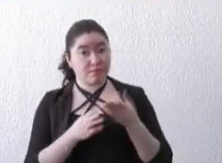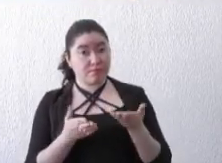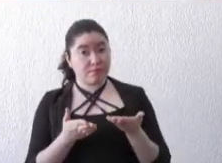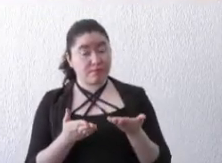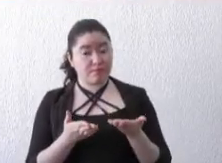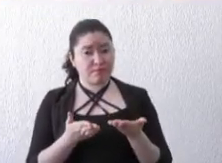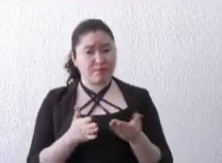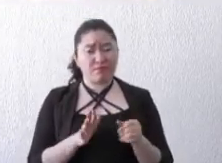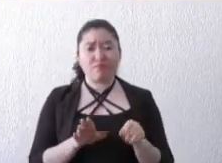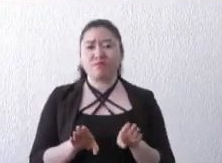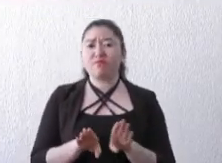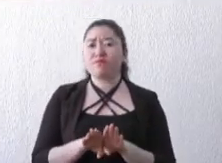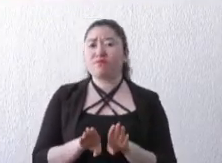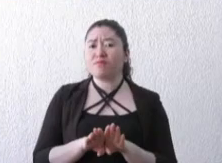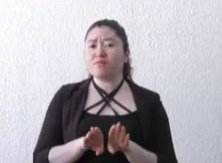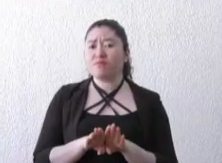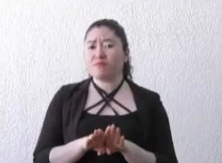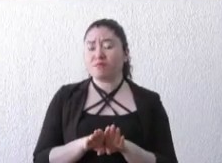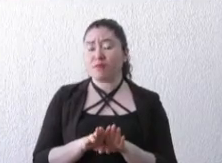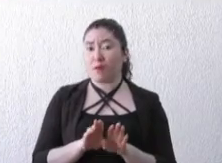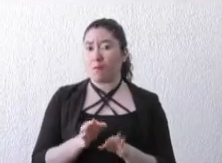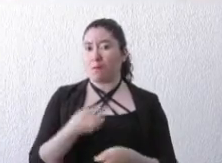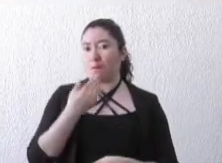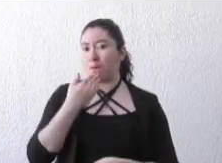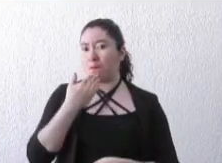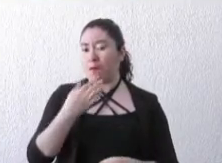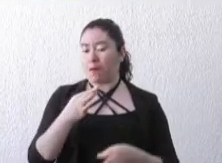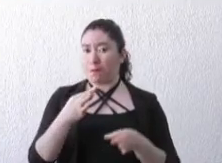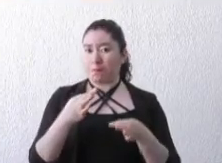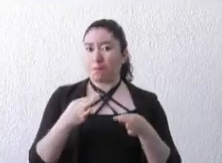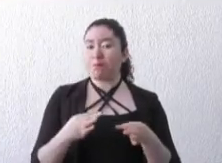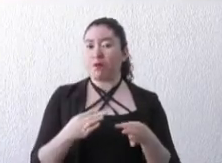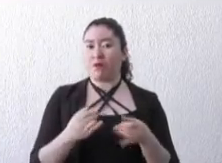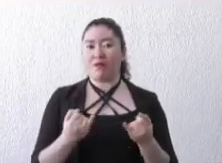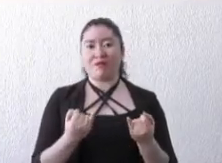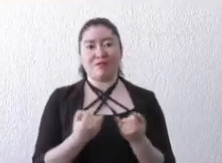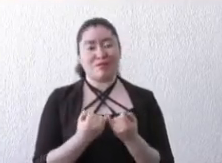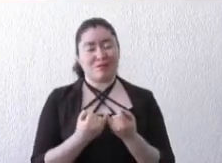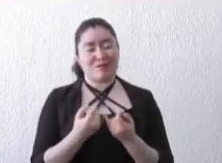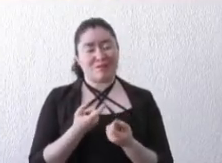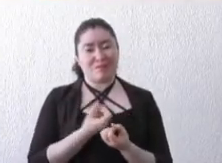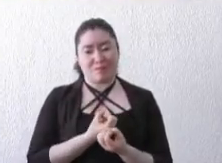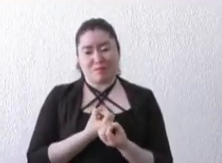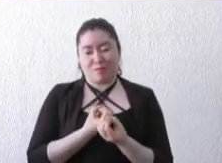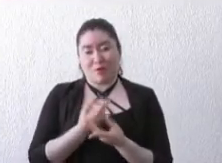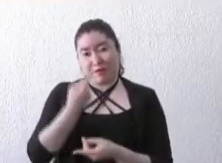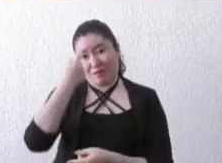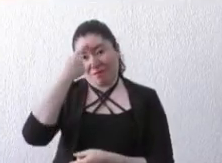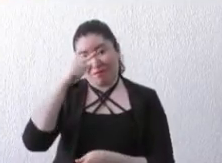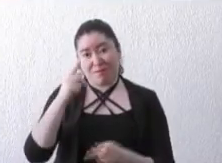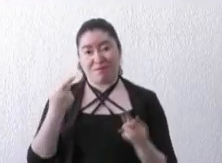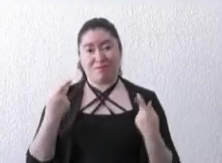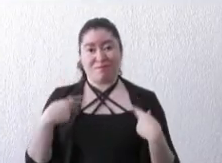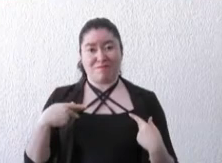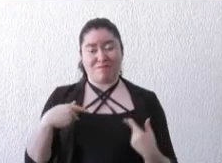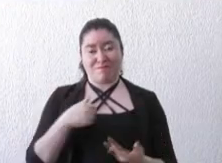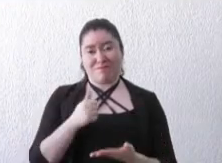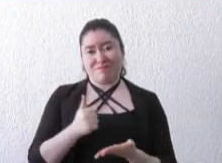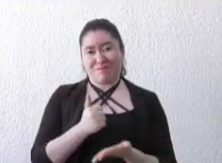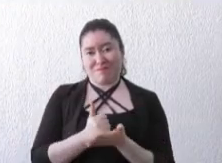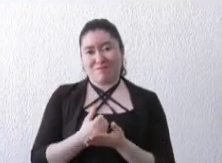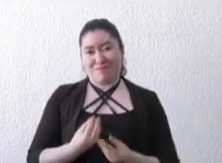digno y de primer nivel para los habitantes de esta